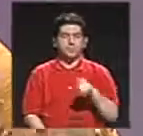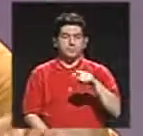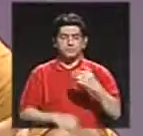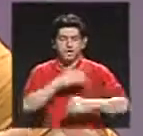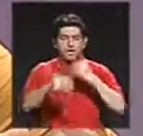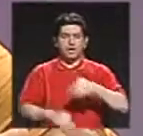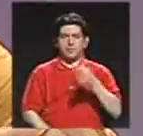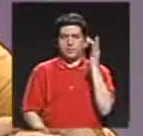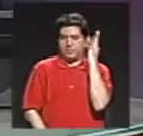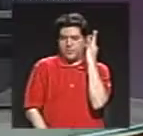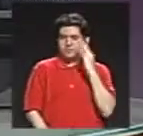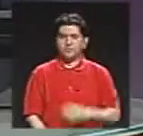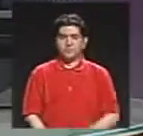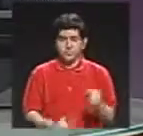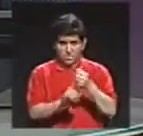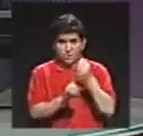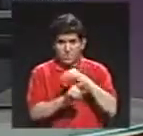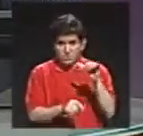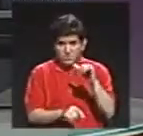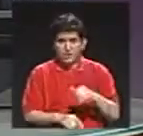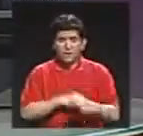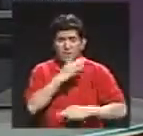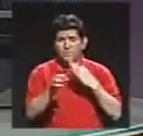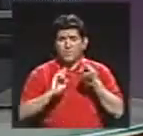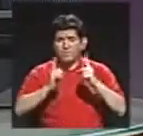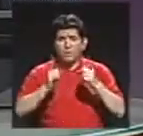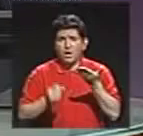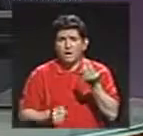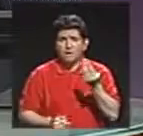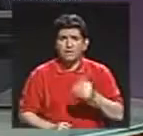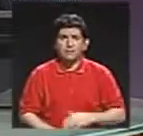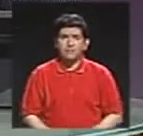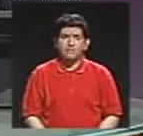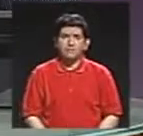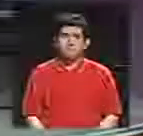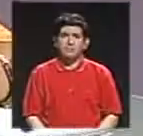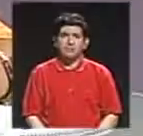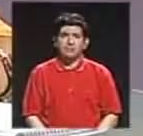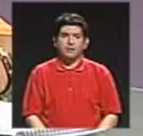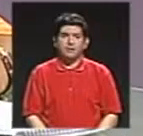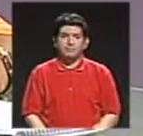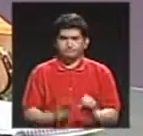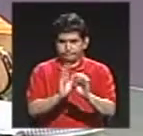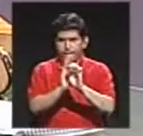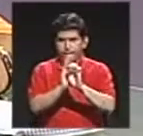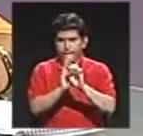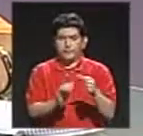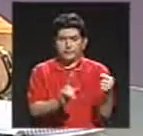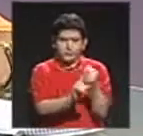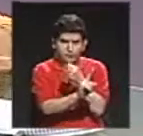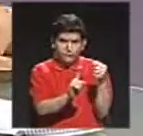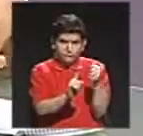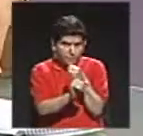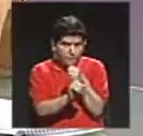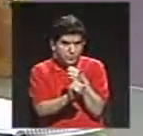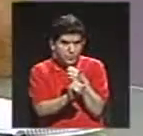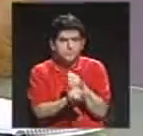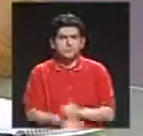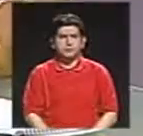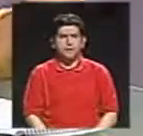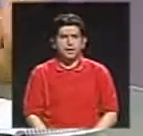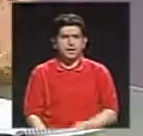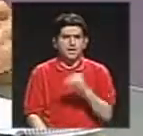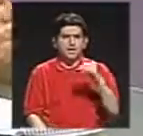el feminismo en tu empoderamiento violencia Qué tipo de violencia un ejemplo eh digamos yo creo que la violencia y la